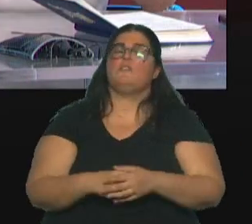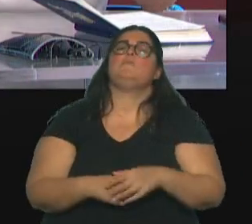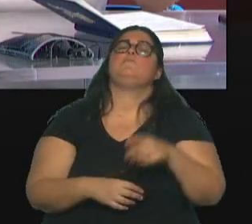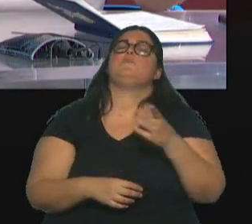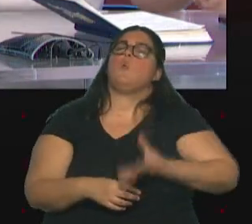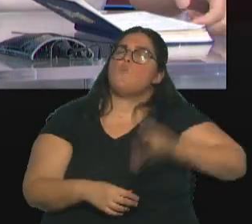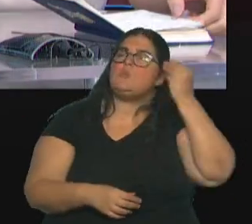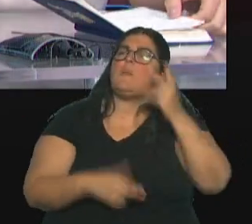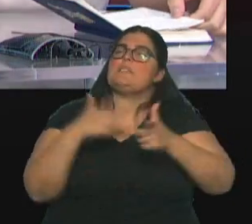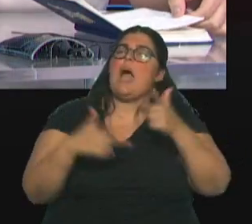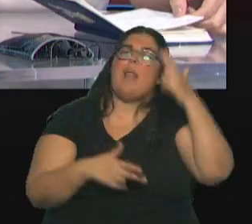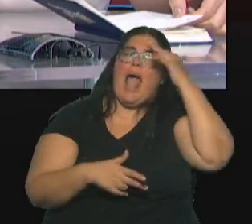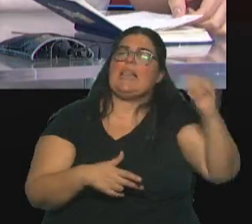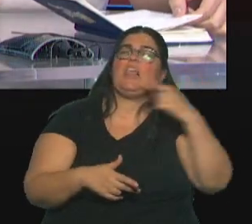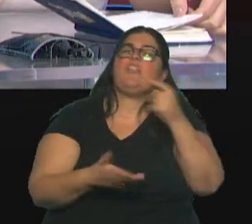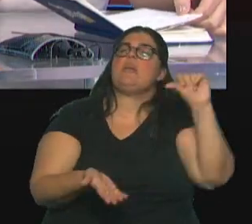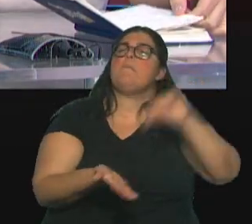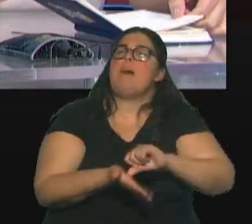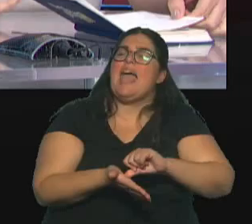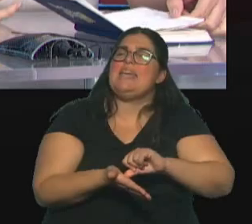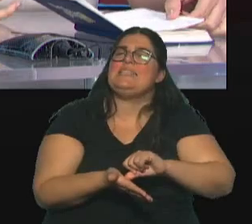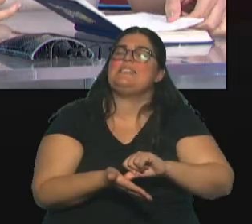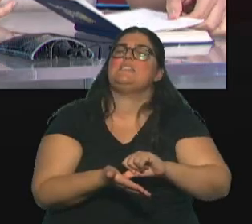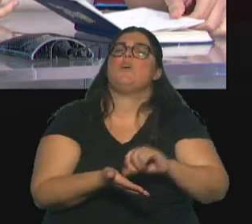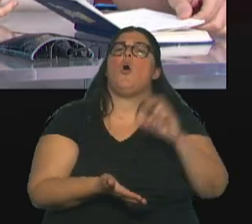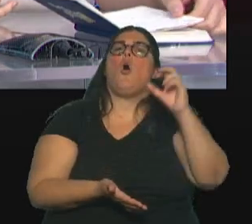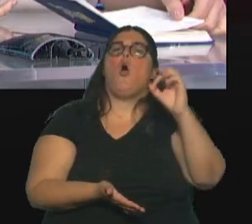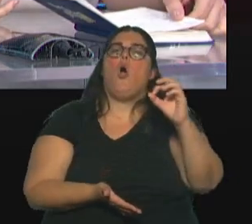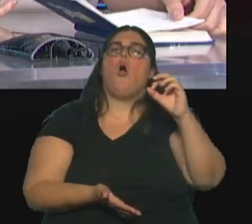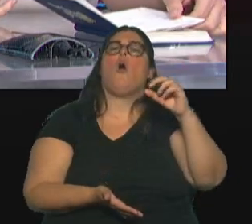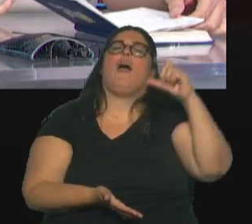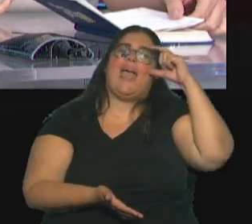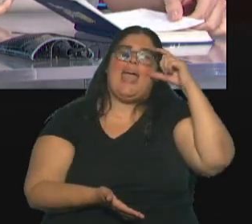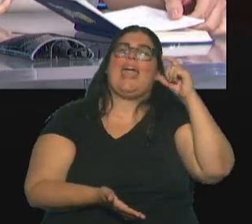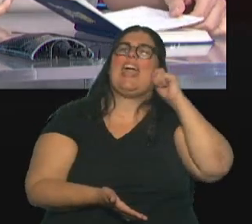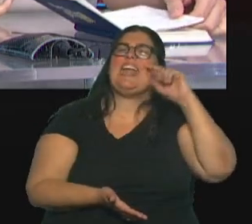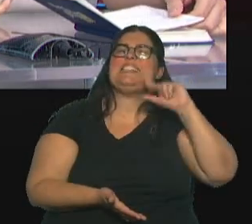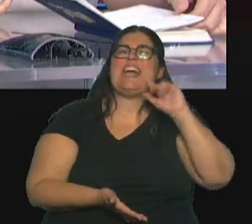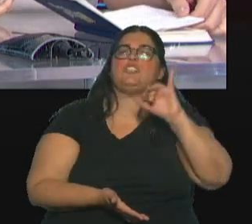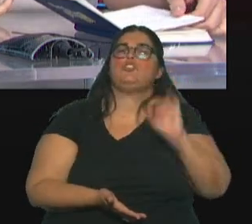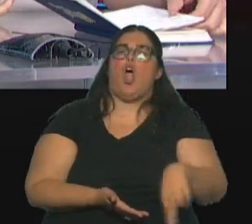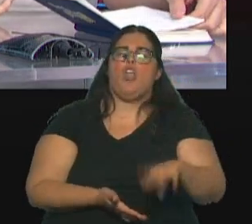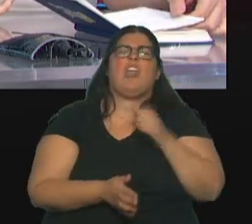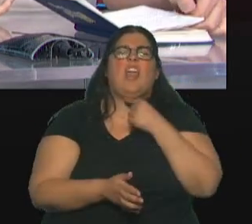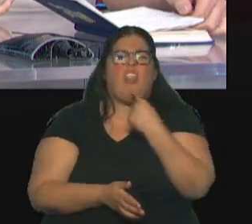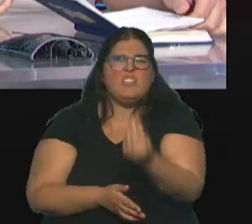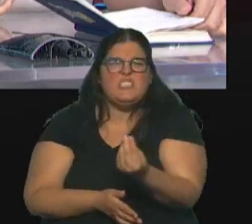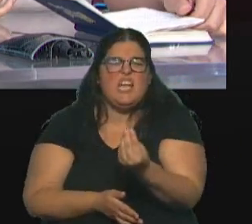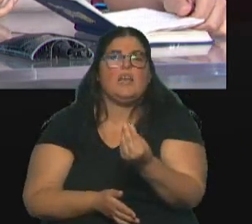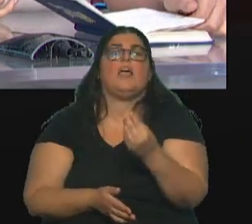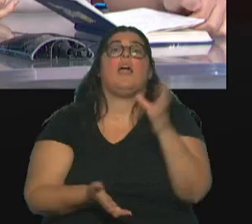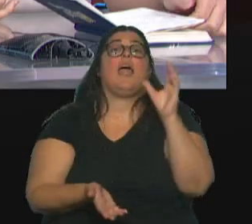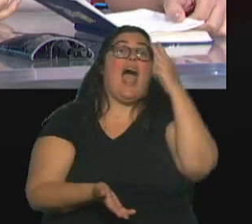menciona muchas veces a Haití como un país ONGización. ¿Qué significa esto? Que llegó a ser el país con más cantidad de ONGs